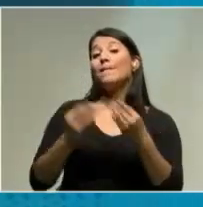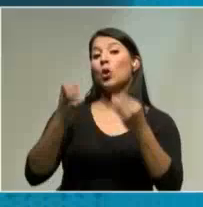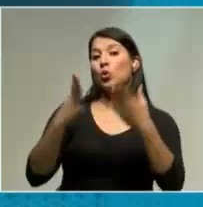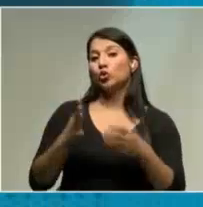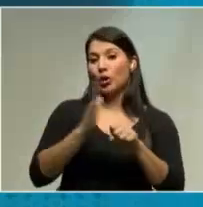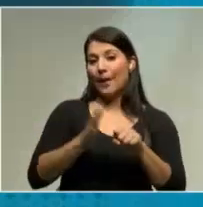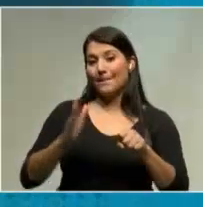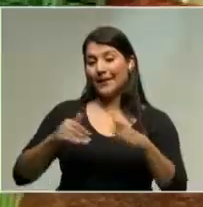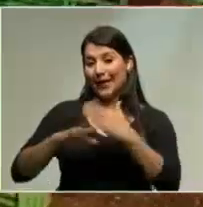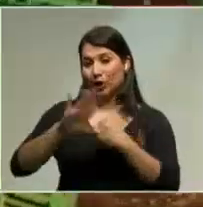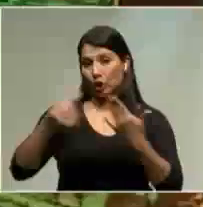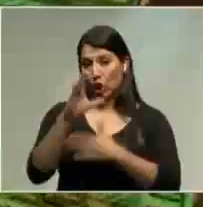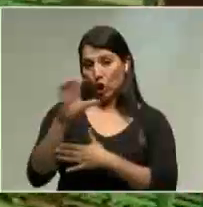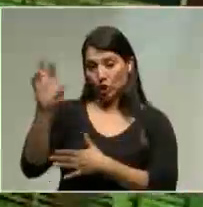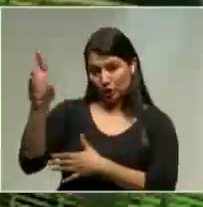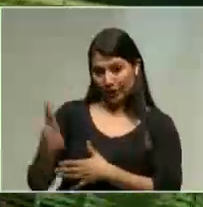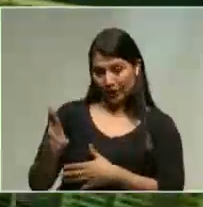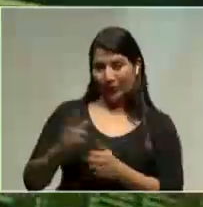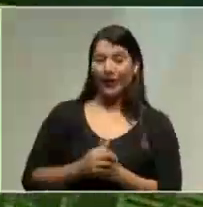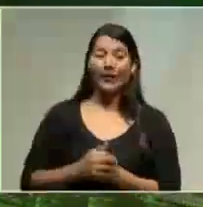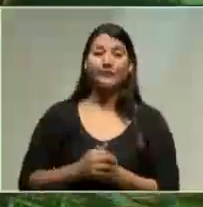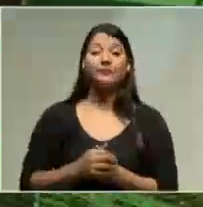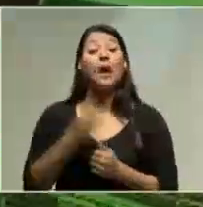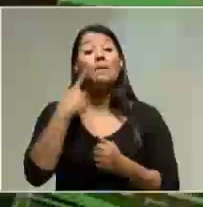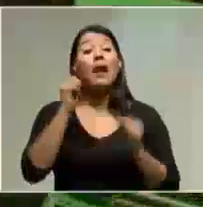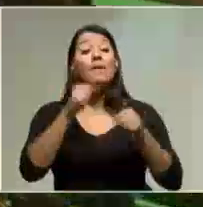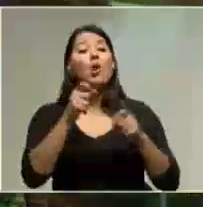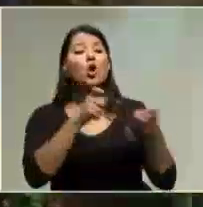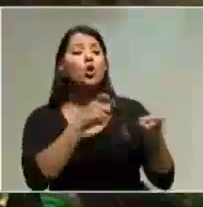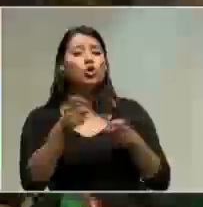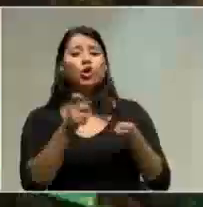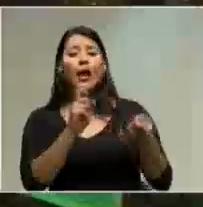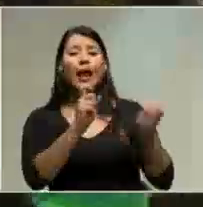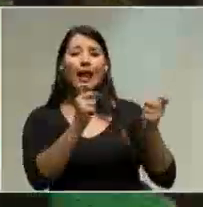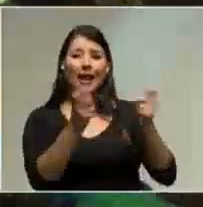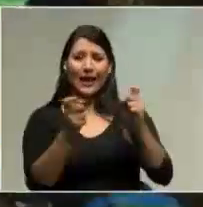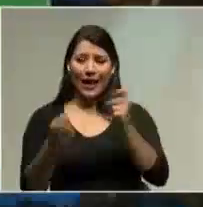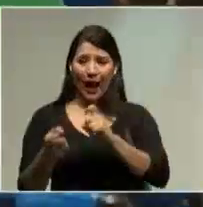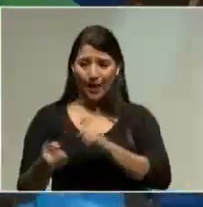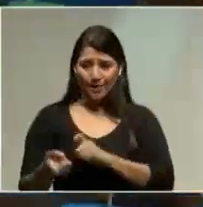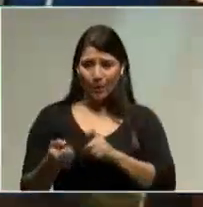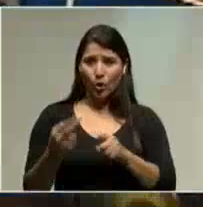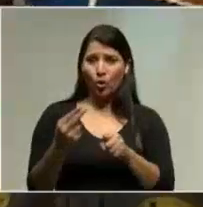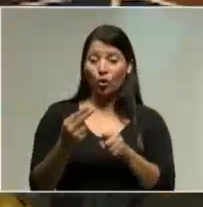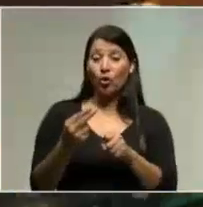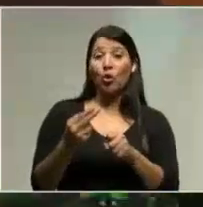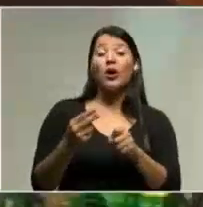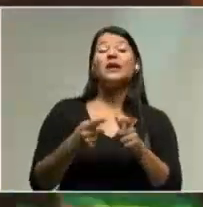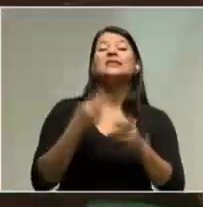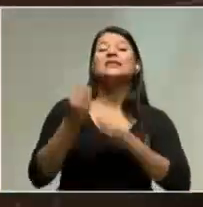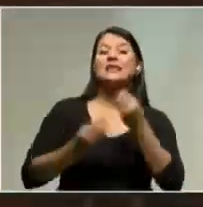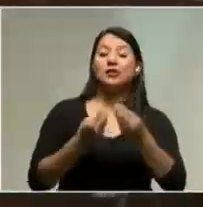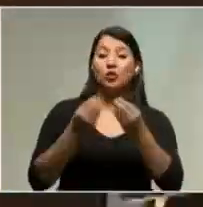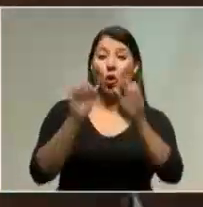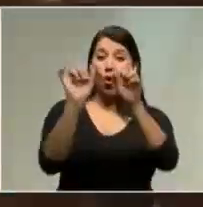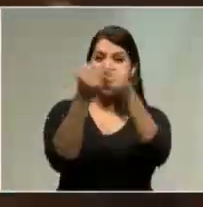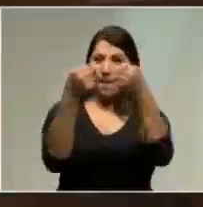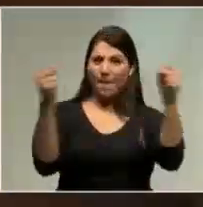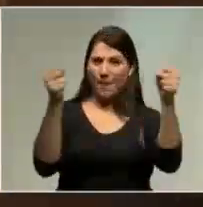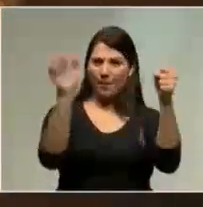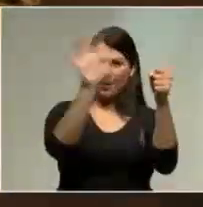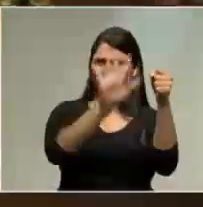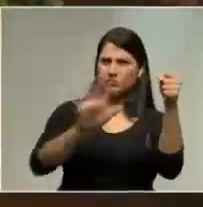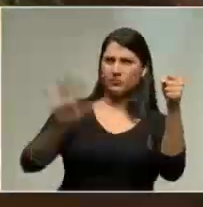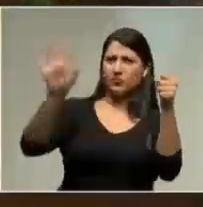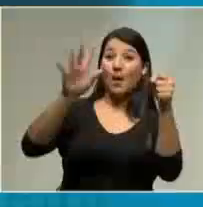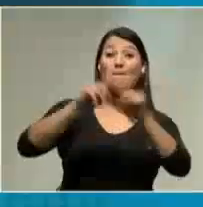piña en todo el país. Con una herramienta para el monitoreo de cambio de uso de paisajes productivos se elaboró un mapa con imágenes satelitales del